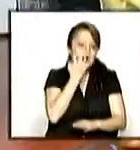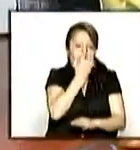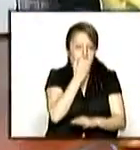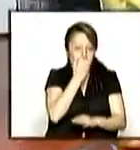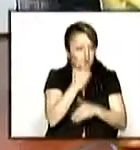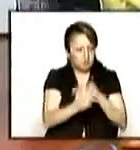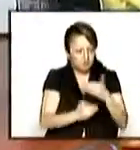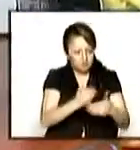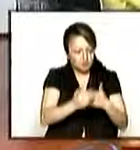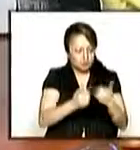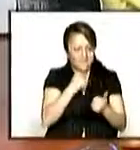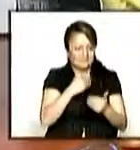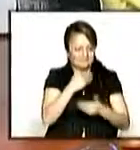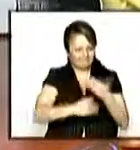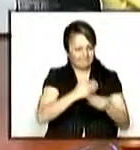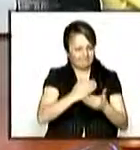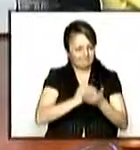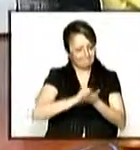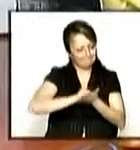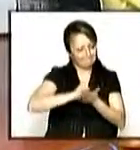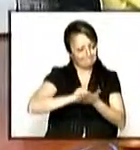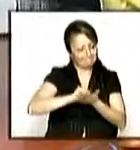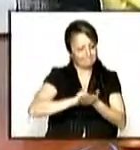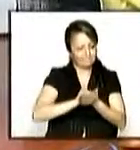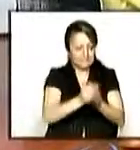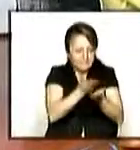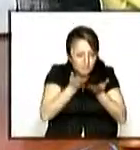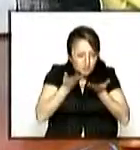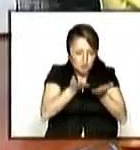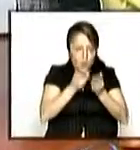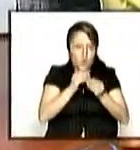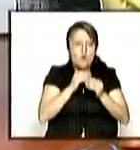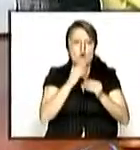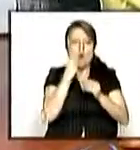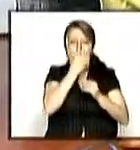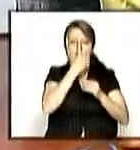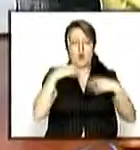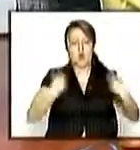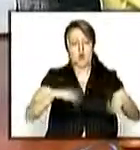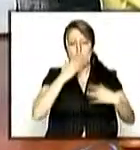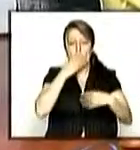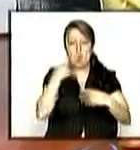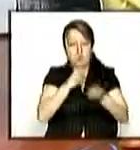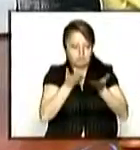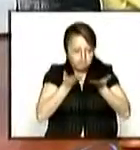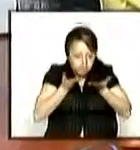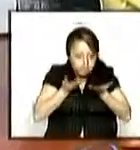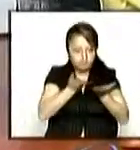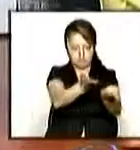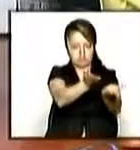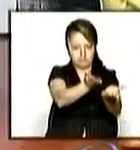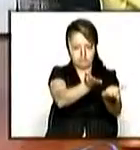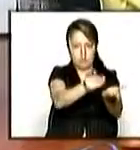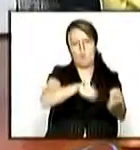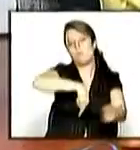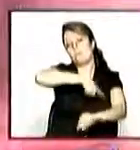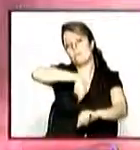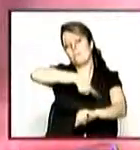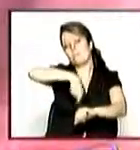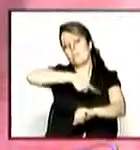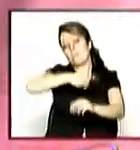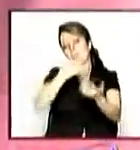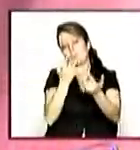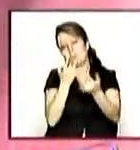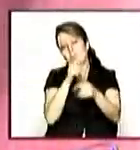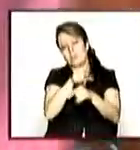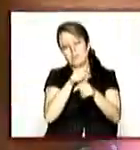de prótesis van en unos hornos especiales a unas temperaturas muy altas, que lo que hace es